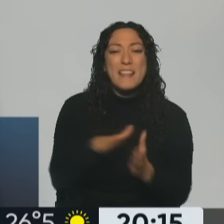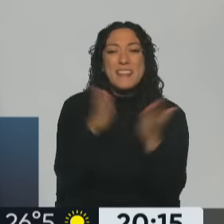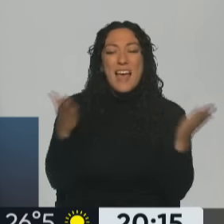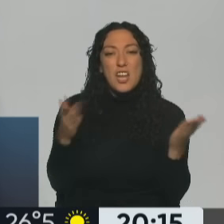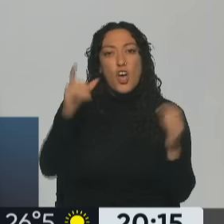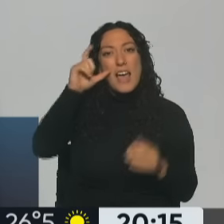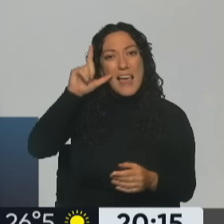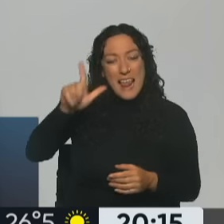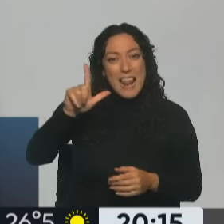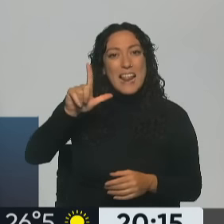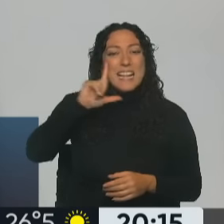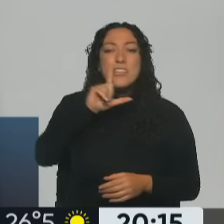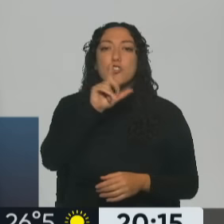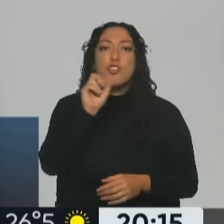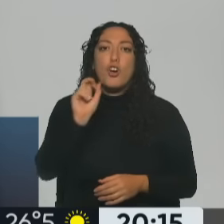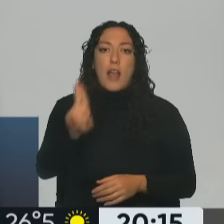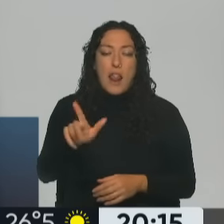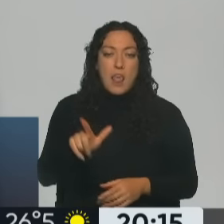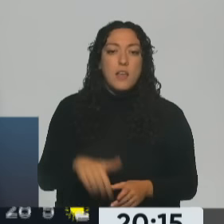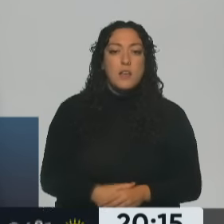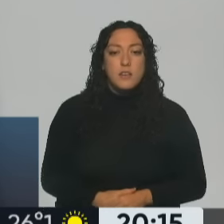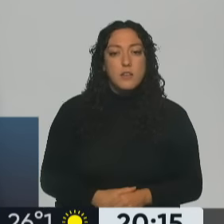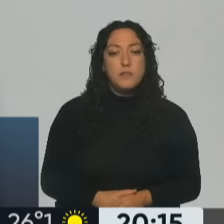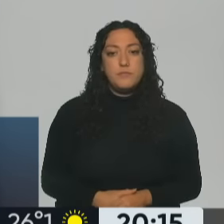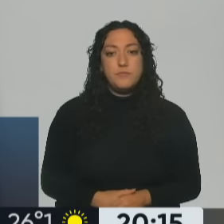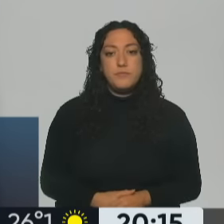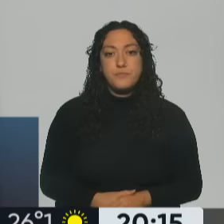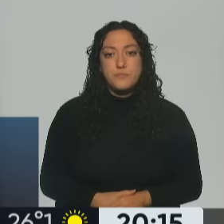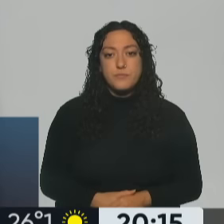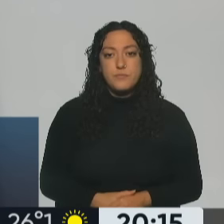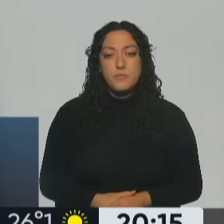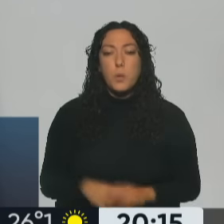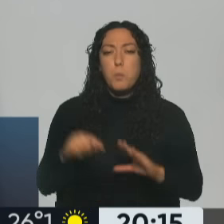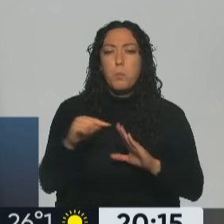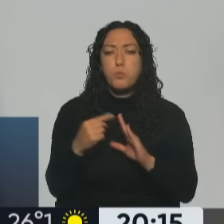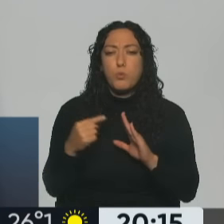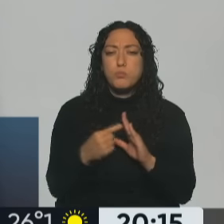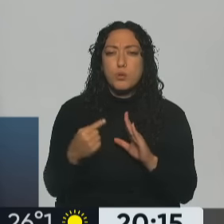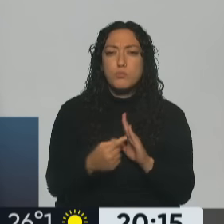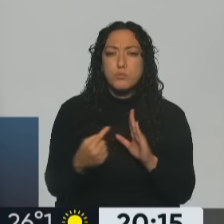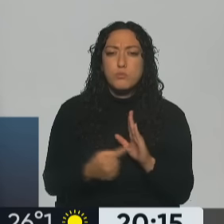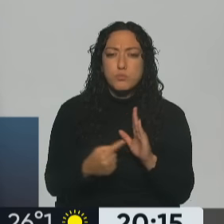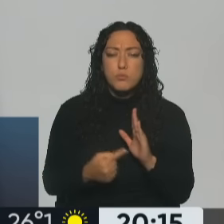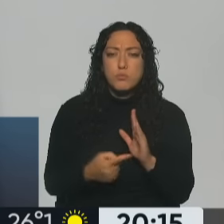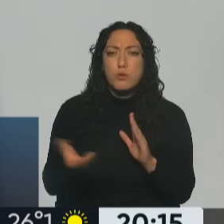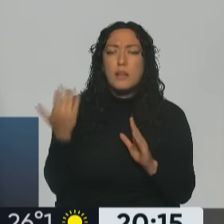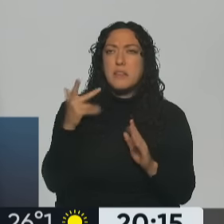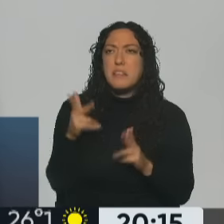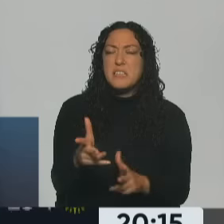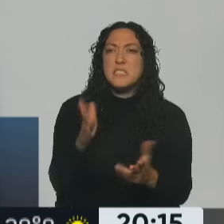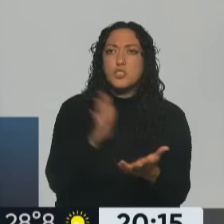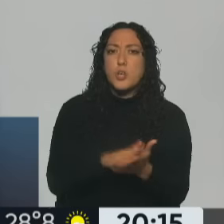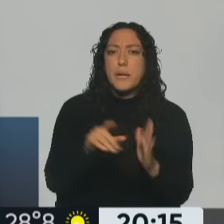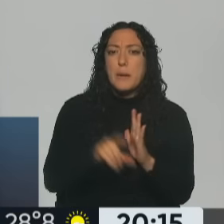y FM concierto podría dar detalles de cuáles son esos esos puntos que usted hacía referencia recién de este